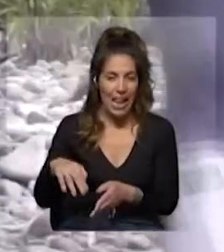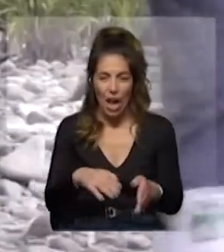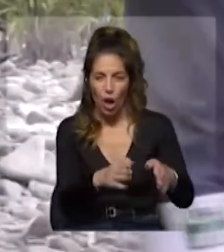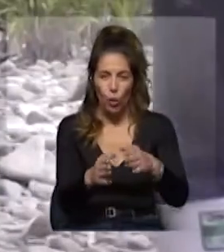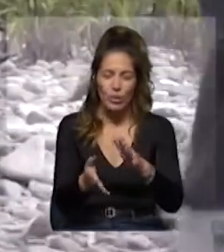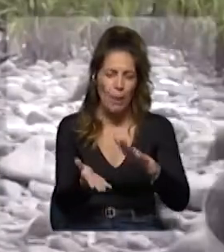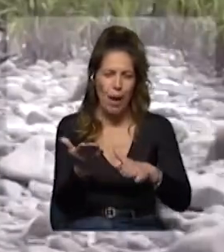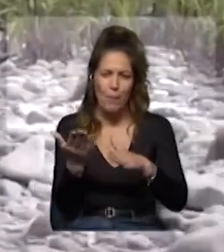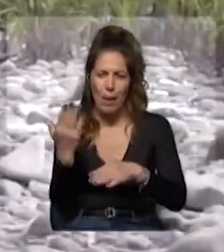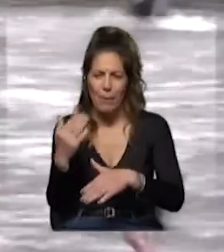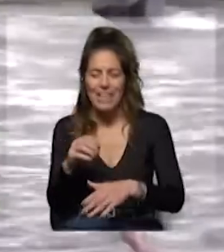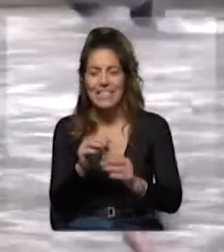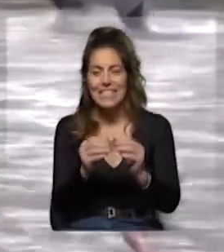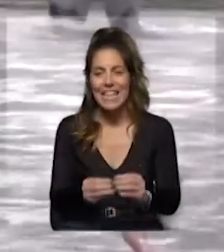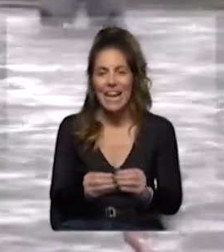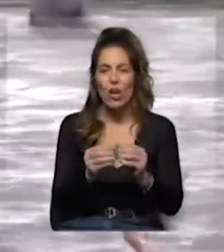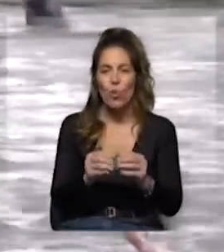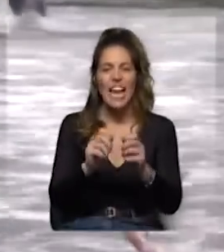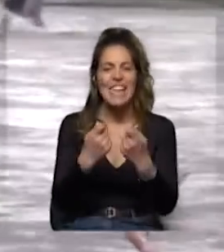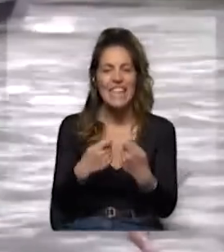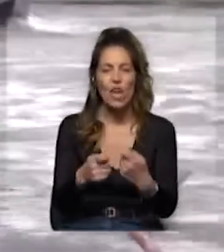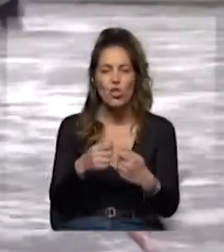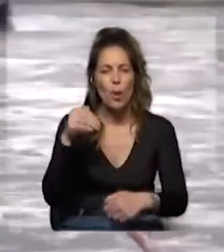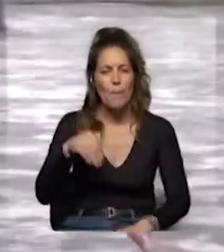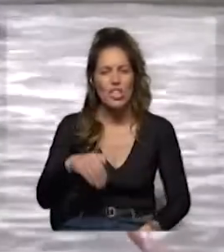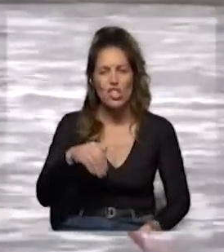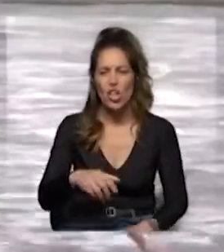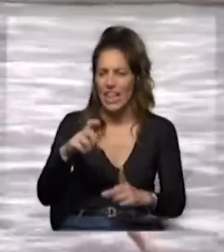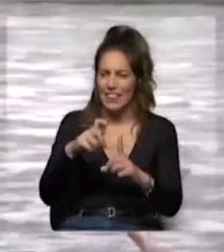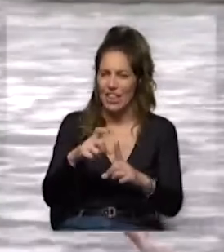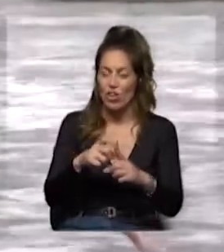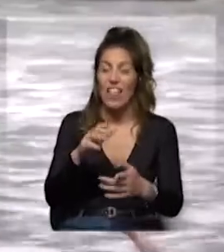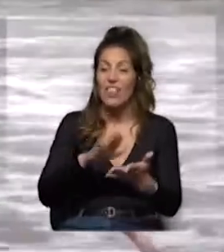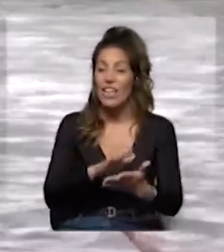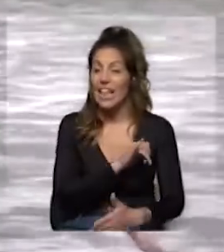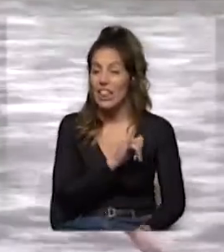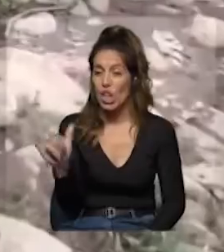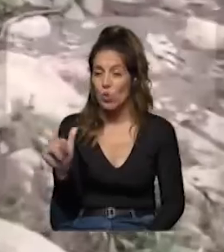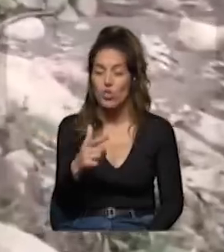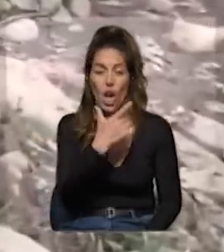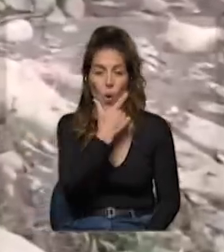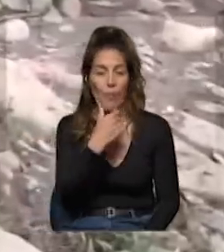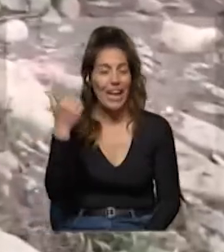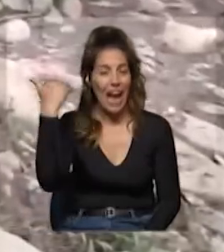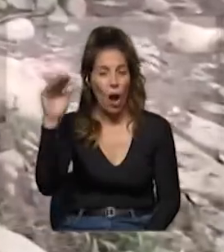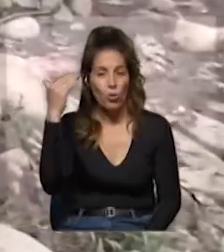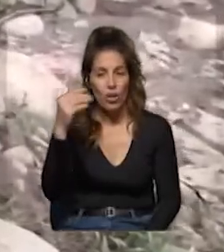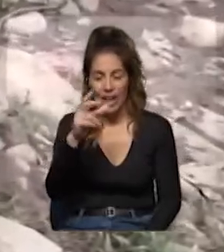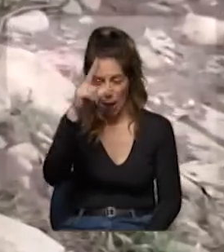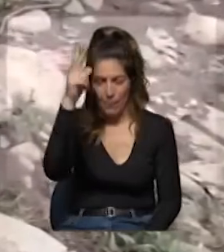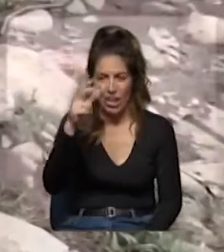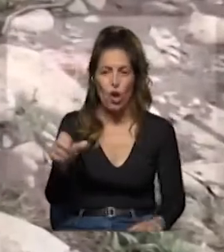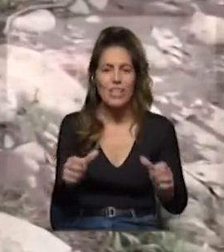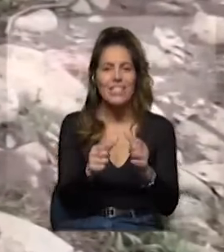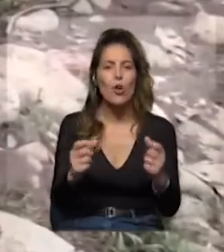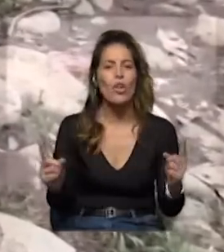transitada y se calcula que mueve un negocio de millones de dólares según diferentes denuncias y este jueves las autoridades de México realizaron